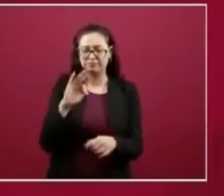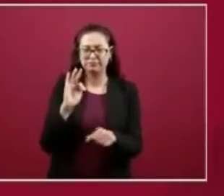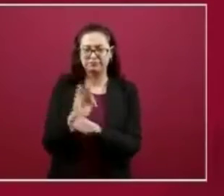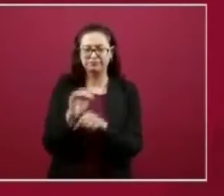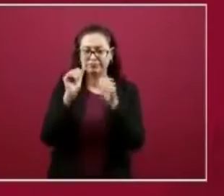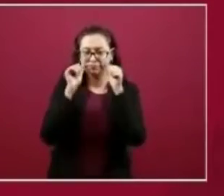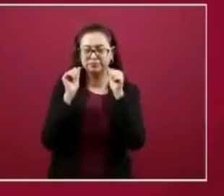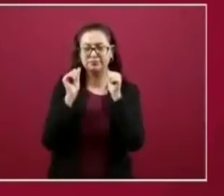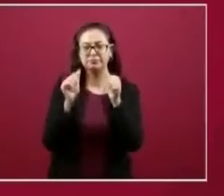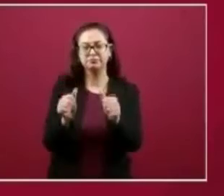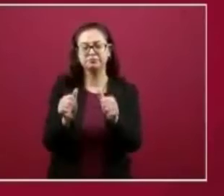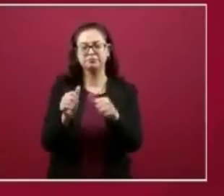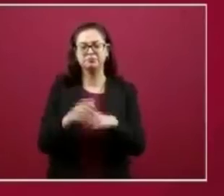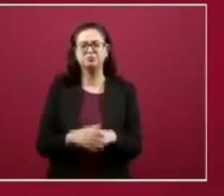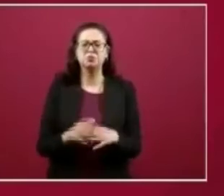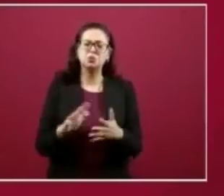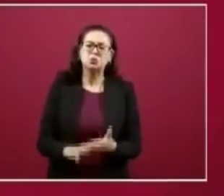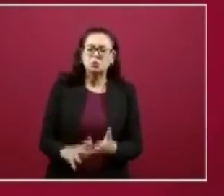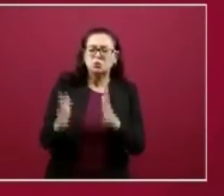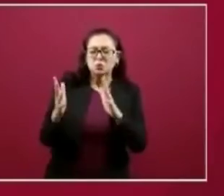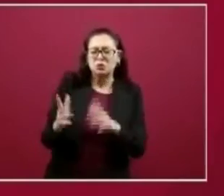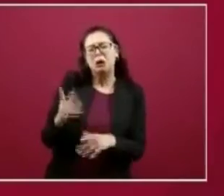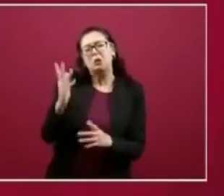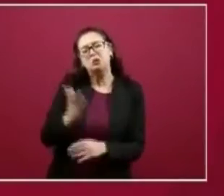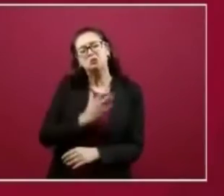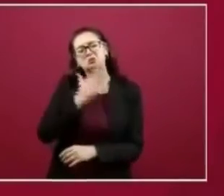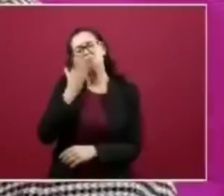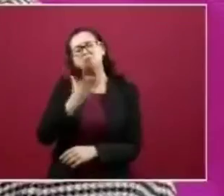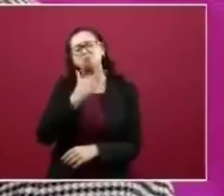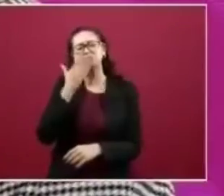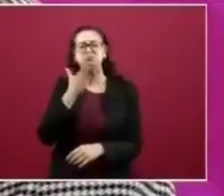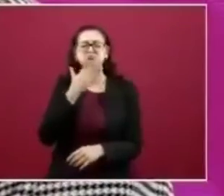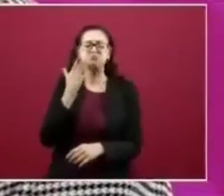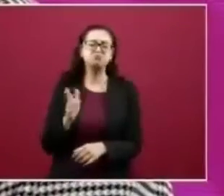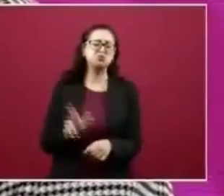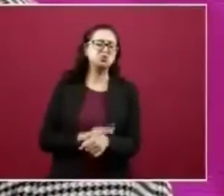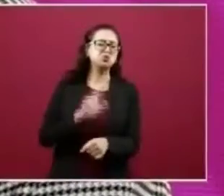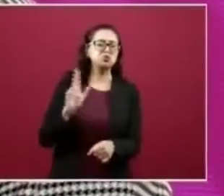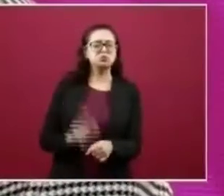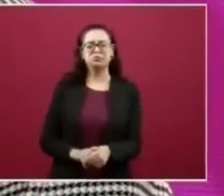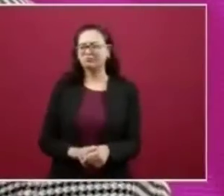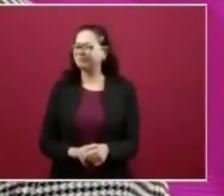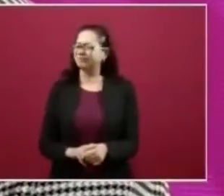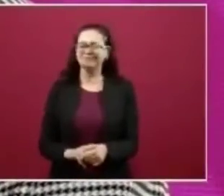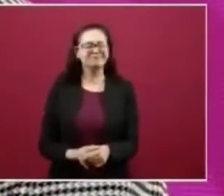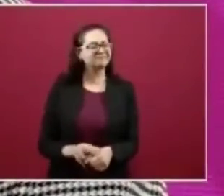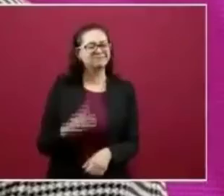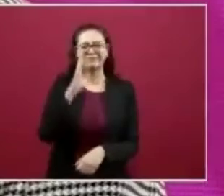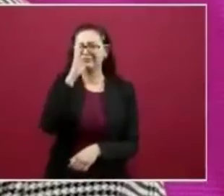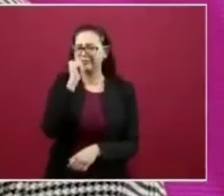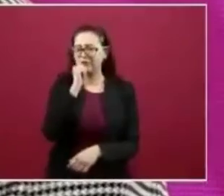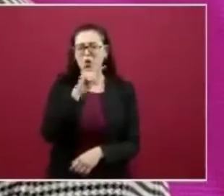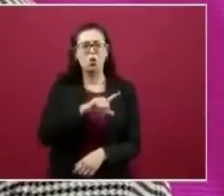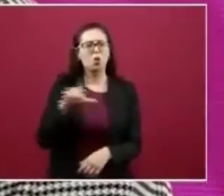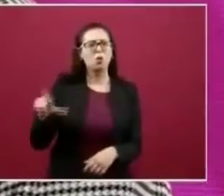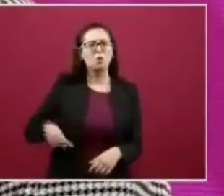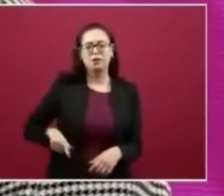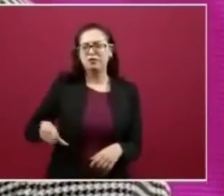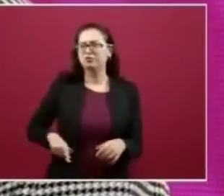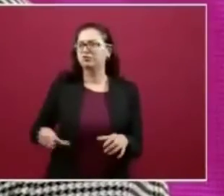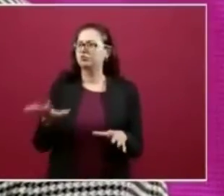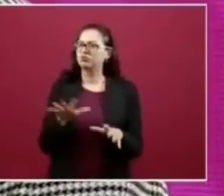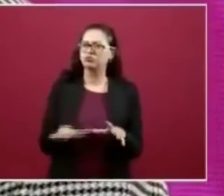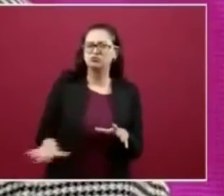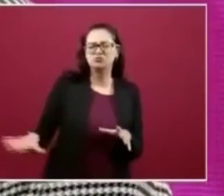podemos continuar normalizando la violencia contra las mujeres. No podemos aceptar ni como gobierno ni como sociedad que